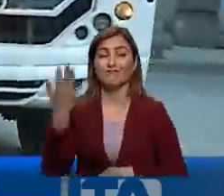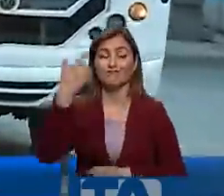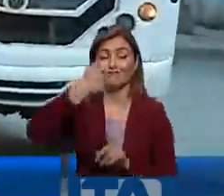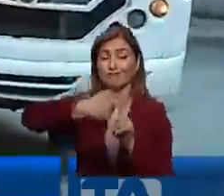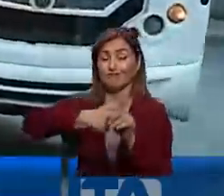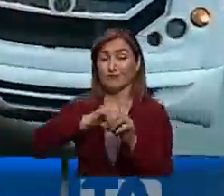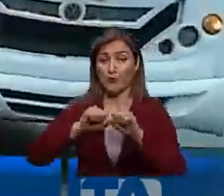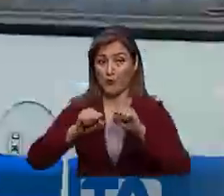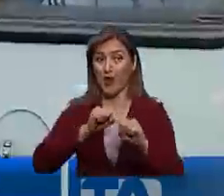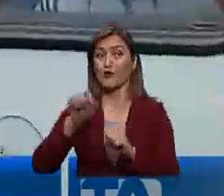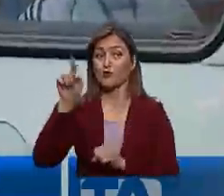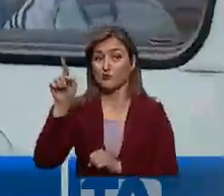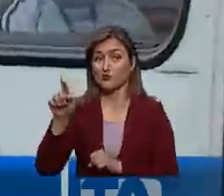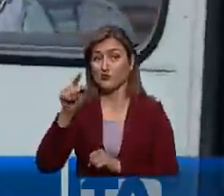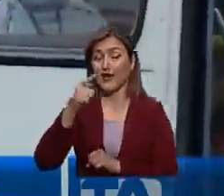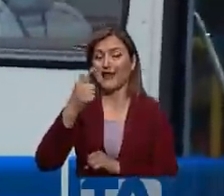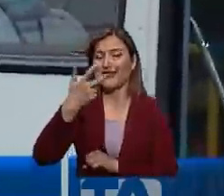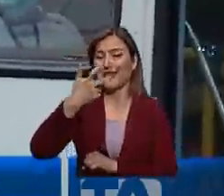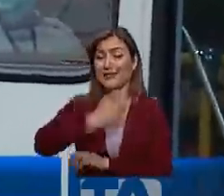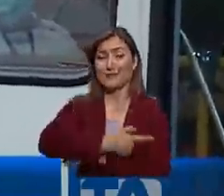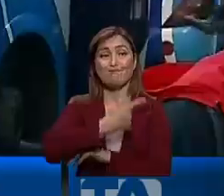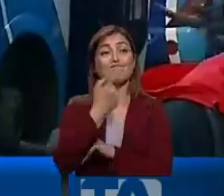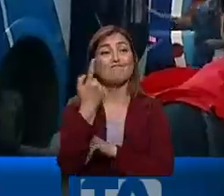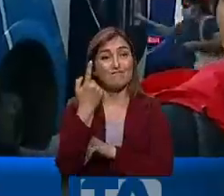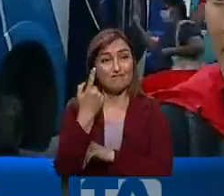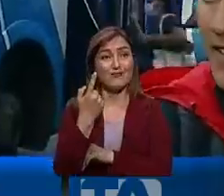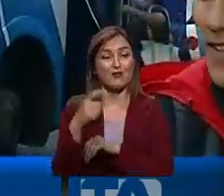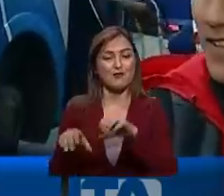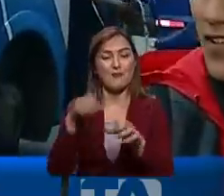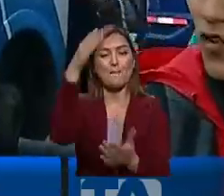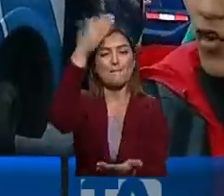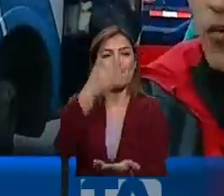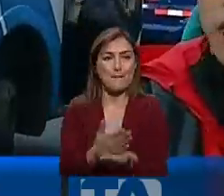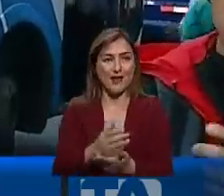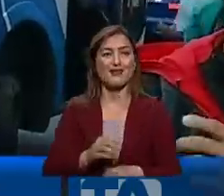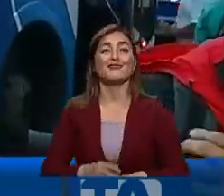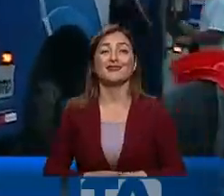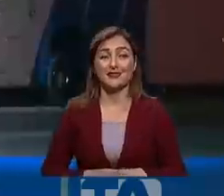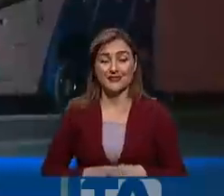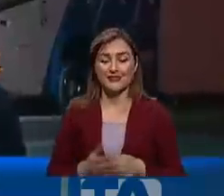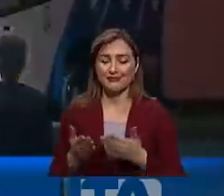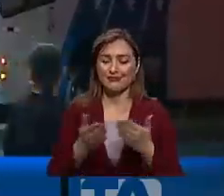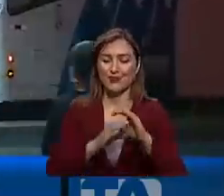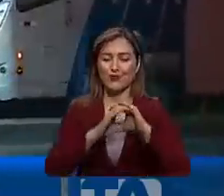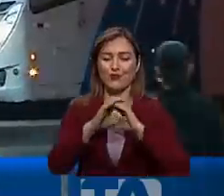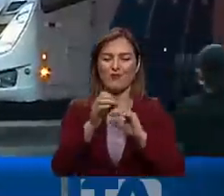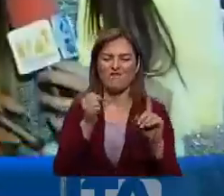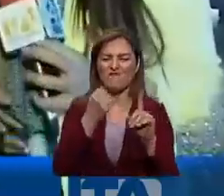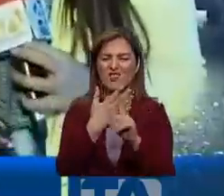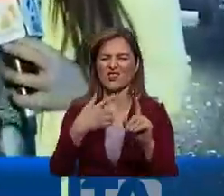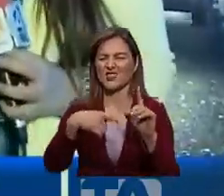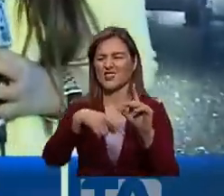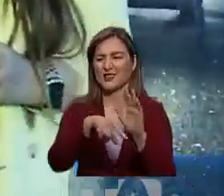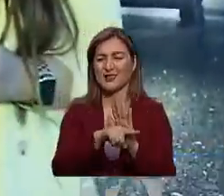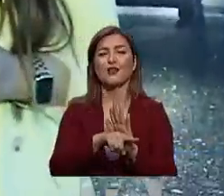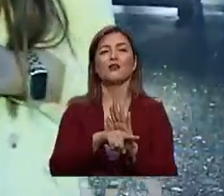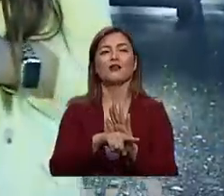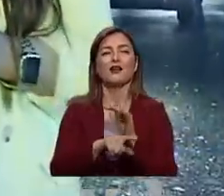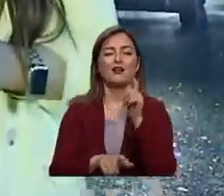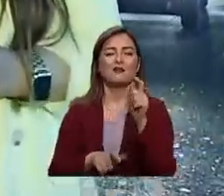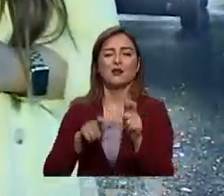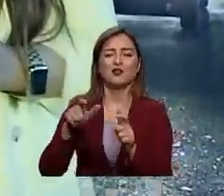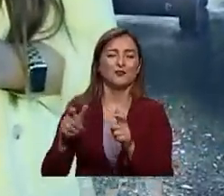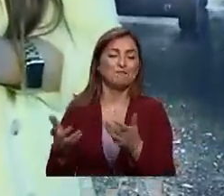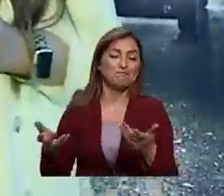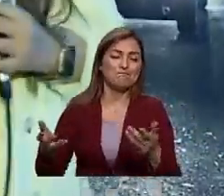este año el gremio aplicó durante 13 días jornadas de paralización parcial del servicio que afectaron significativamente a